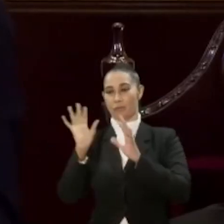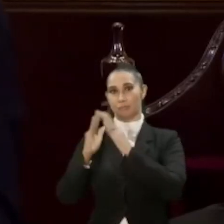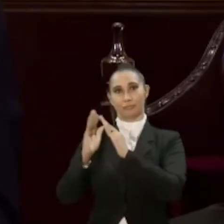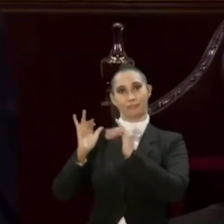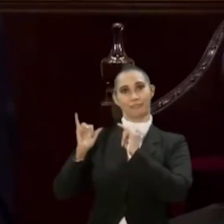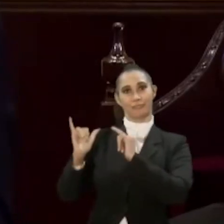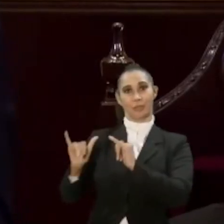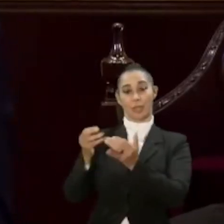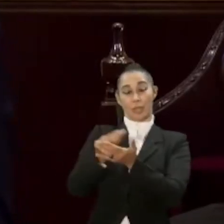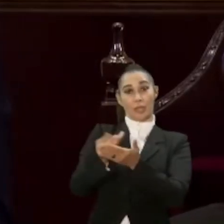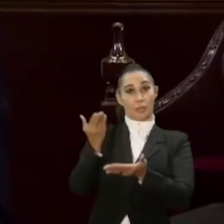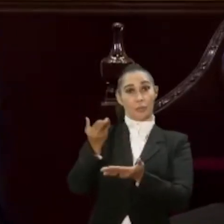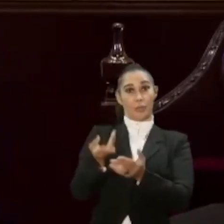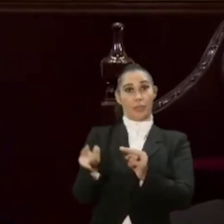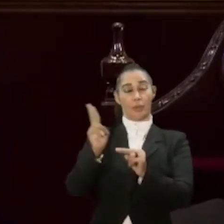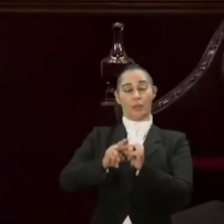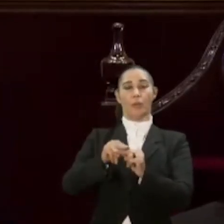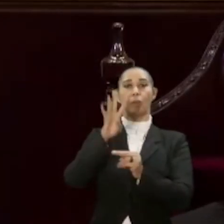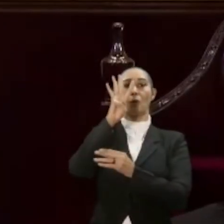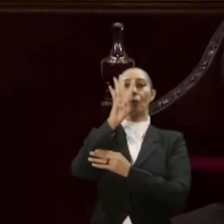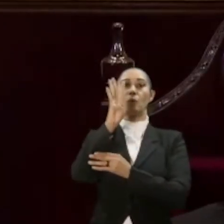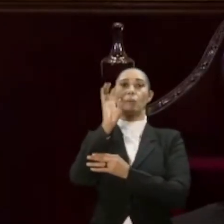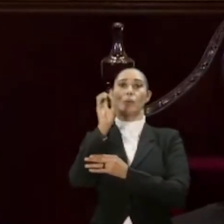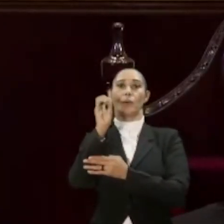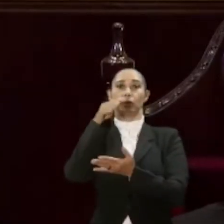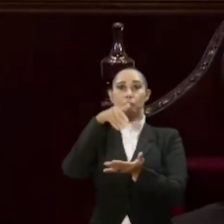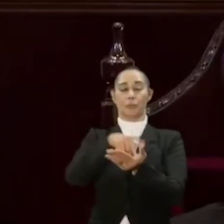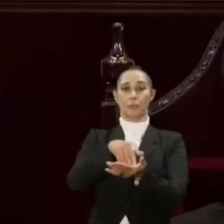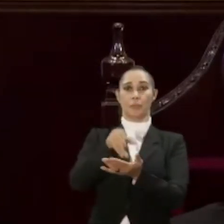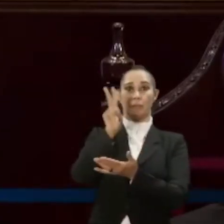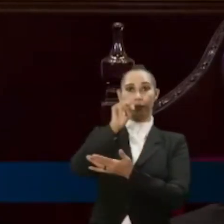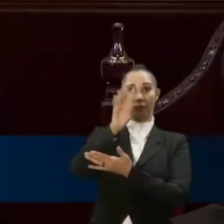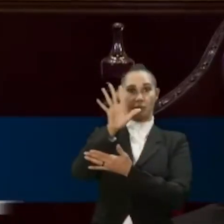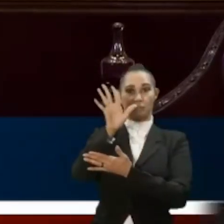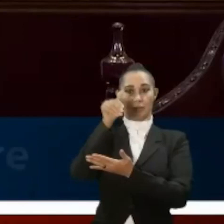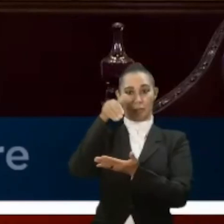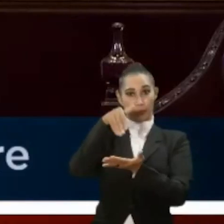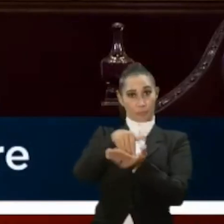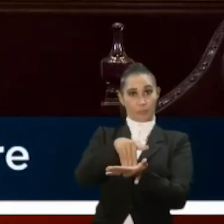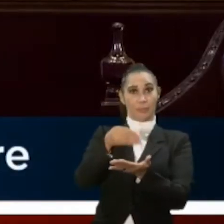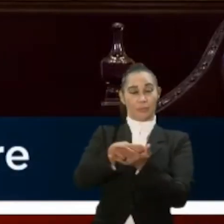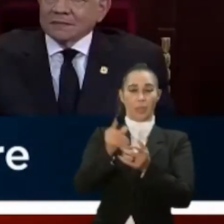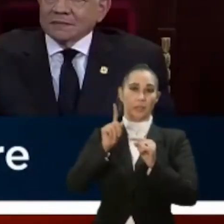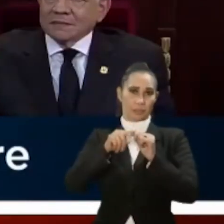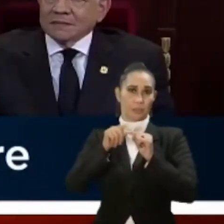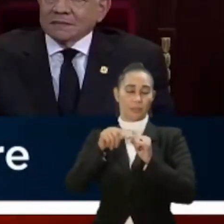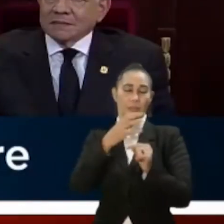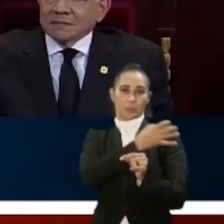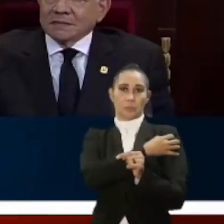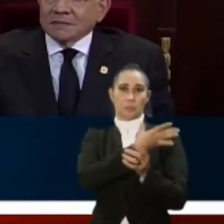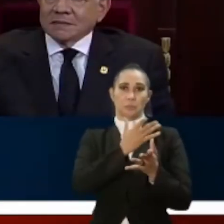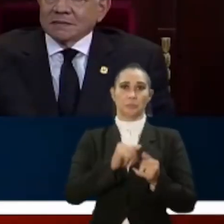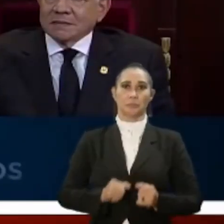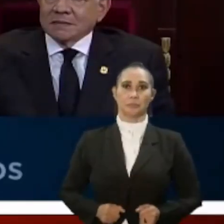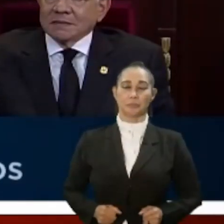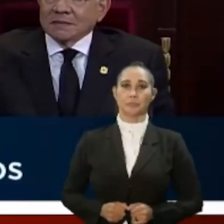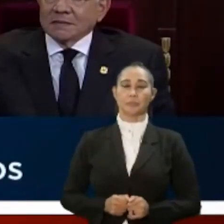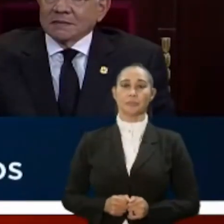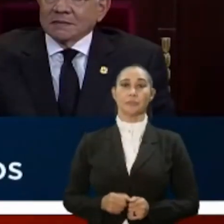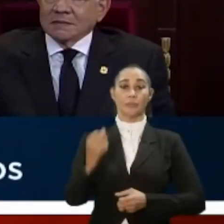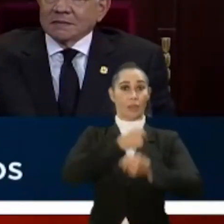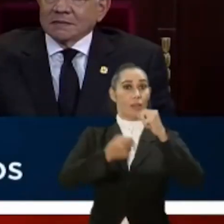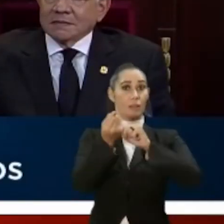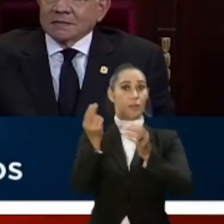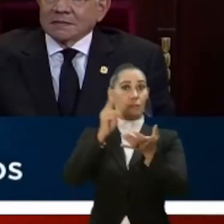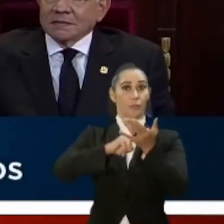incrementaron entre 4.000 y 25.000 pesos según la jerarquía de las posiciones que habían ocupado. Durante el